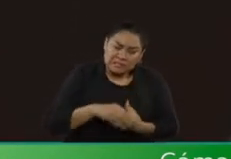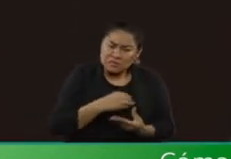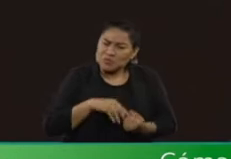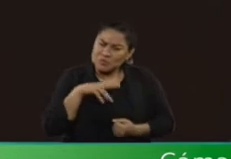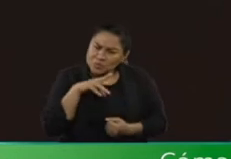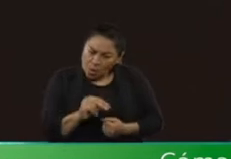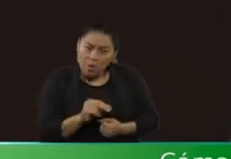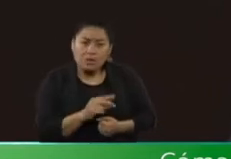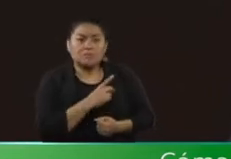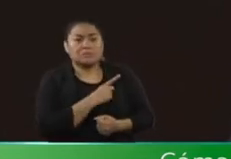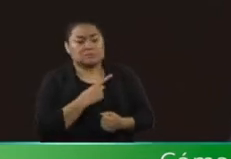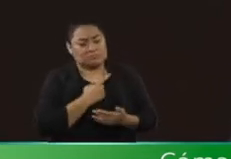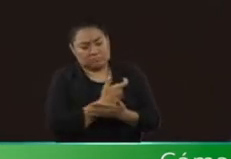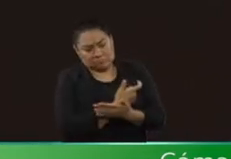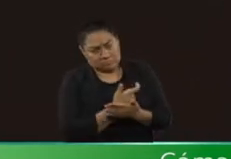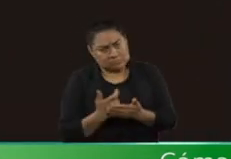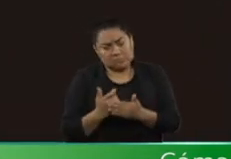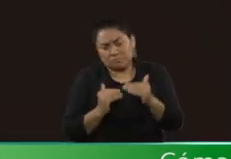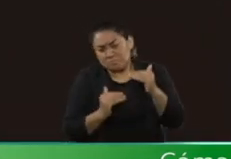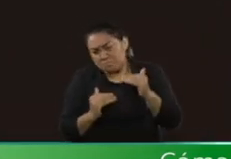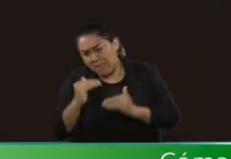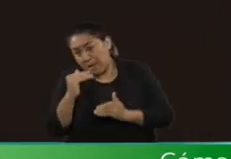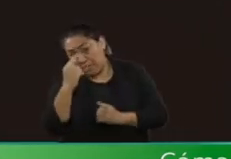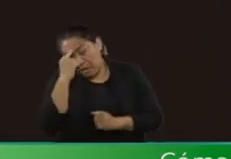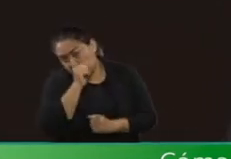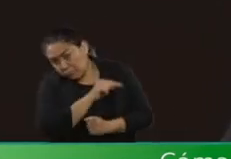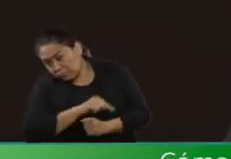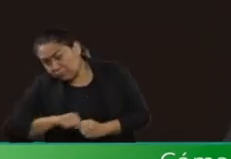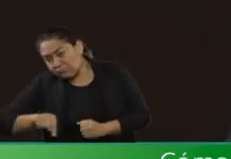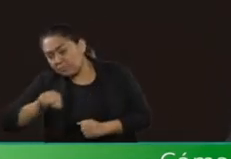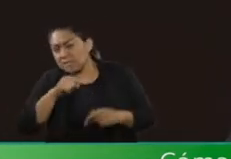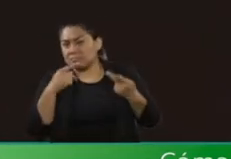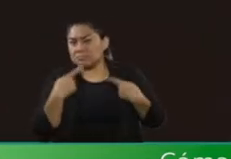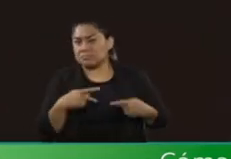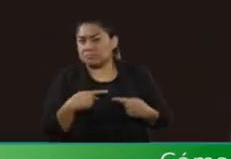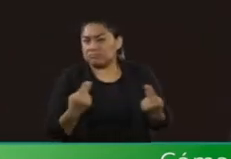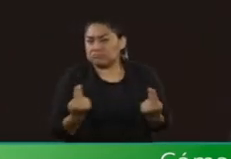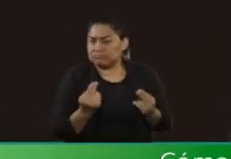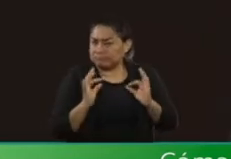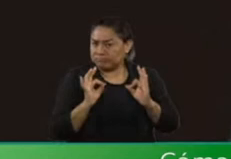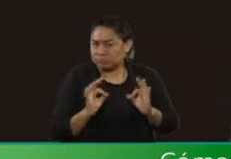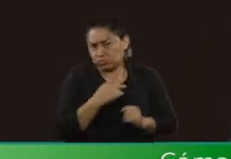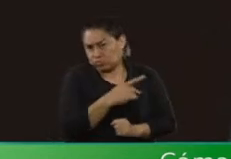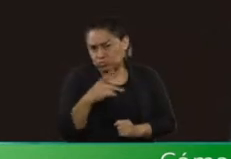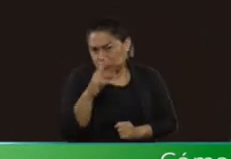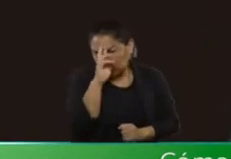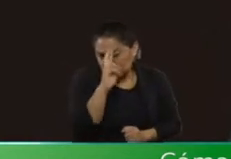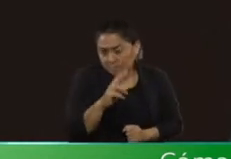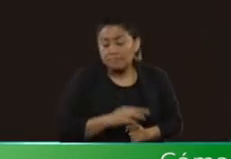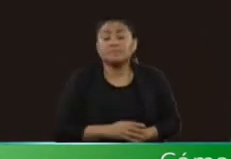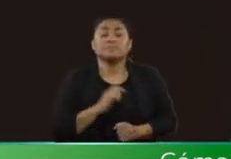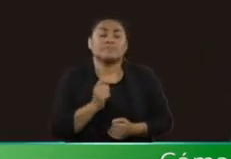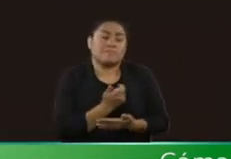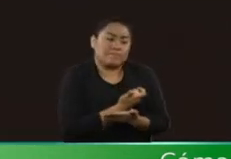un salario digno, que recupere la dignidad de las personas y de las familias. Un salario digno